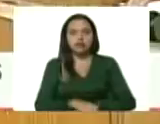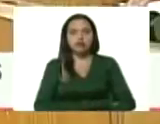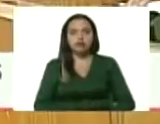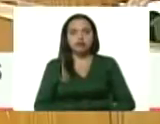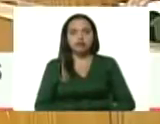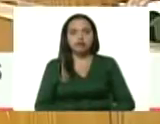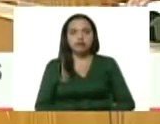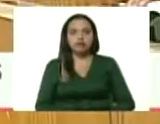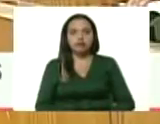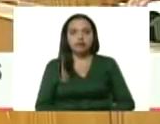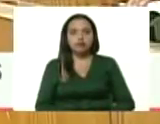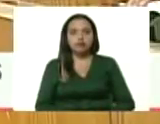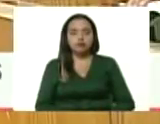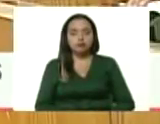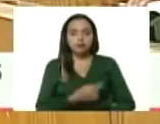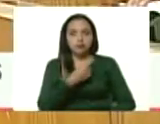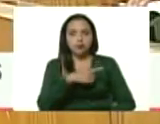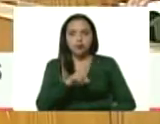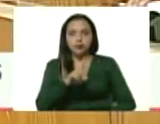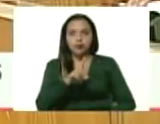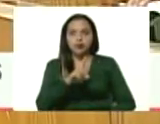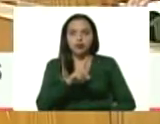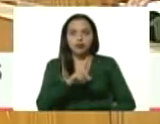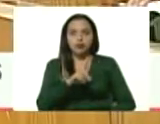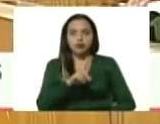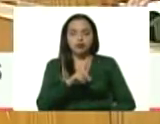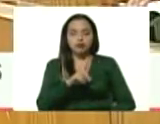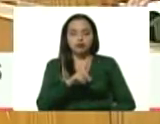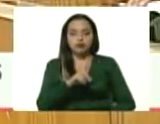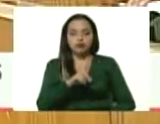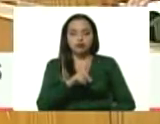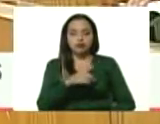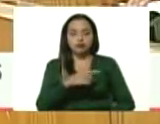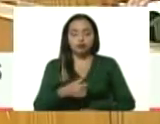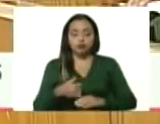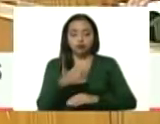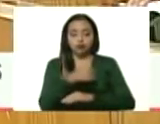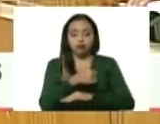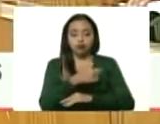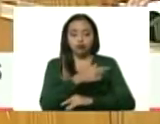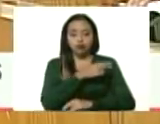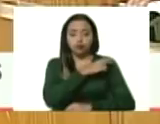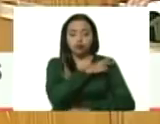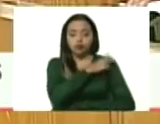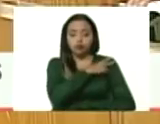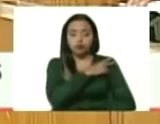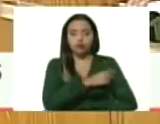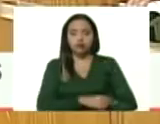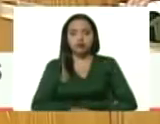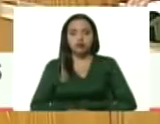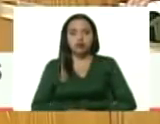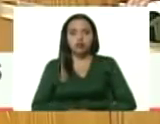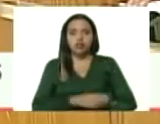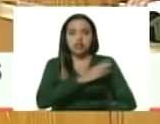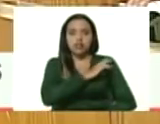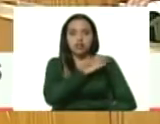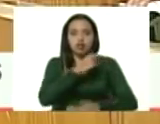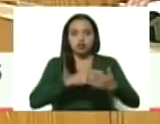El General de División James Frederick Solís Martínez, director conjunto de planificación.